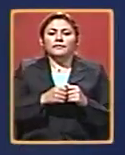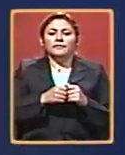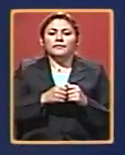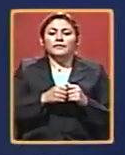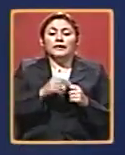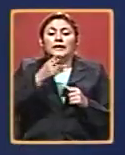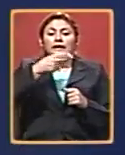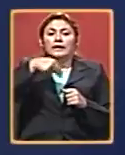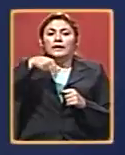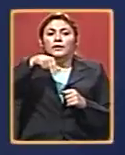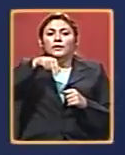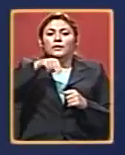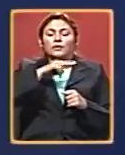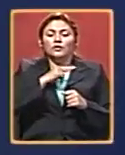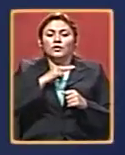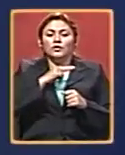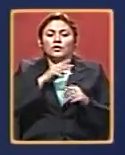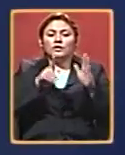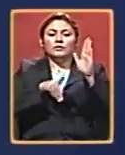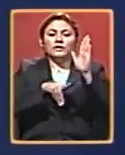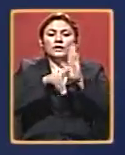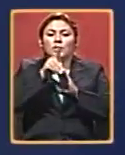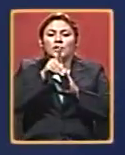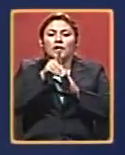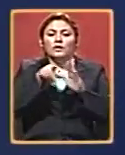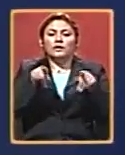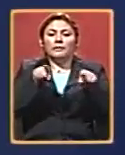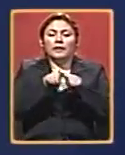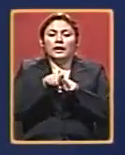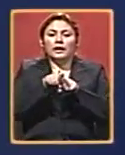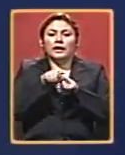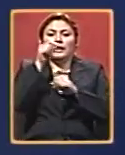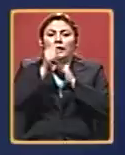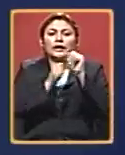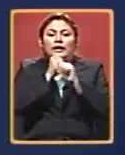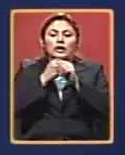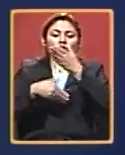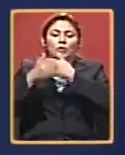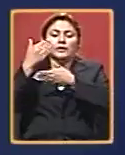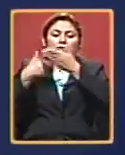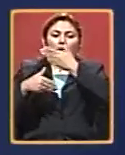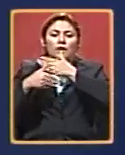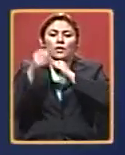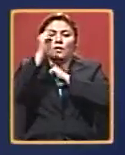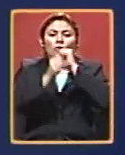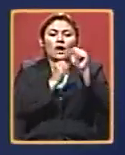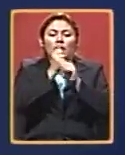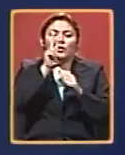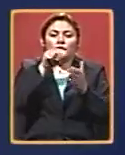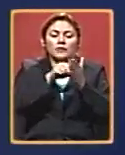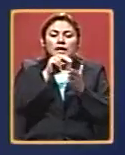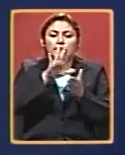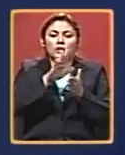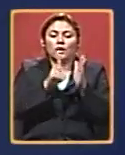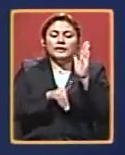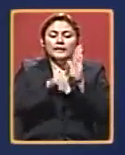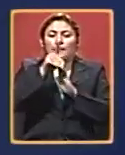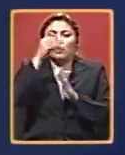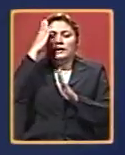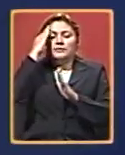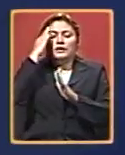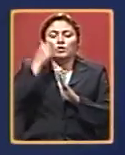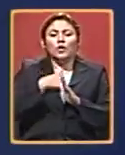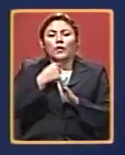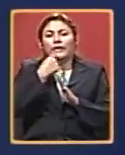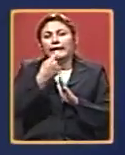entrada. Nosotros hemos desarrollado también el año pasado, en el 2005, desarrollamos una experiencia, yo